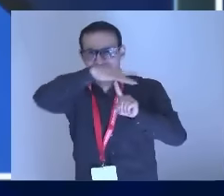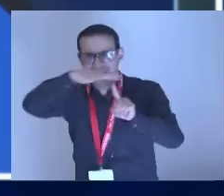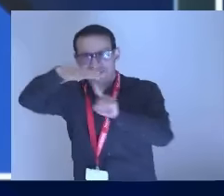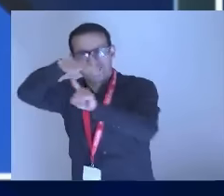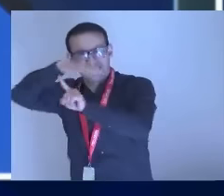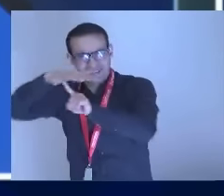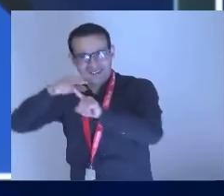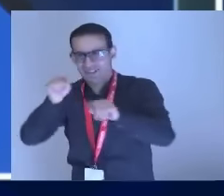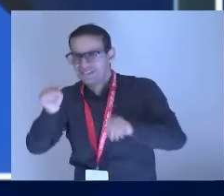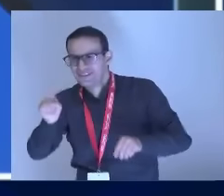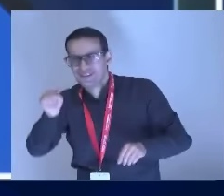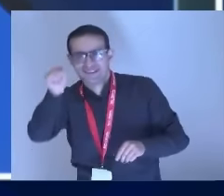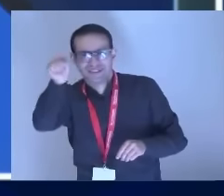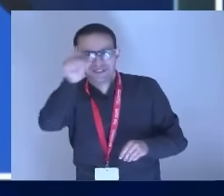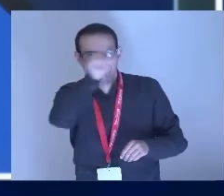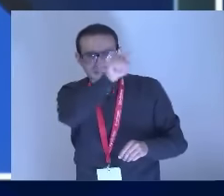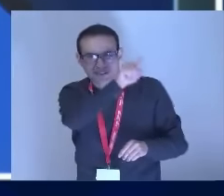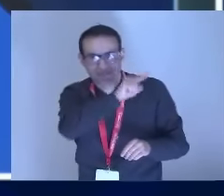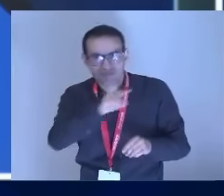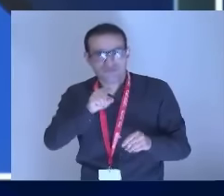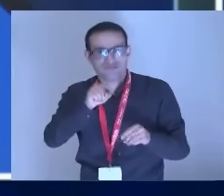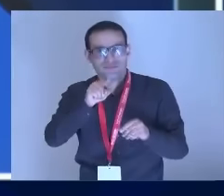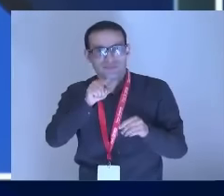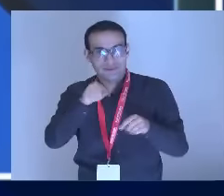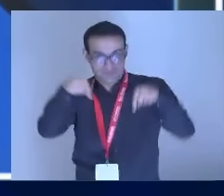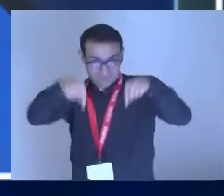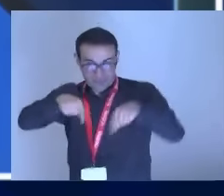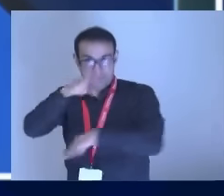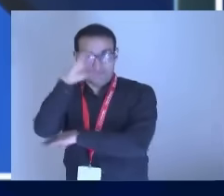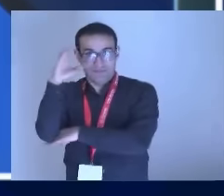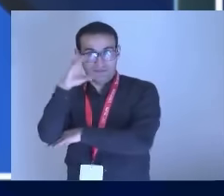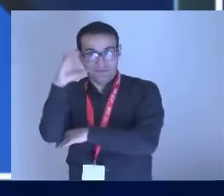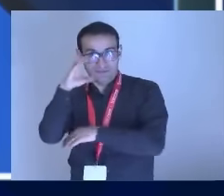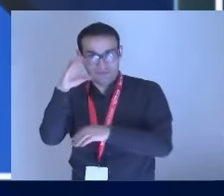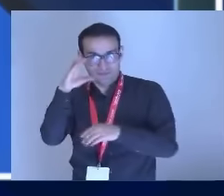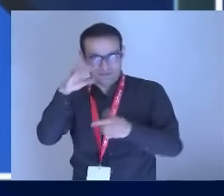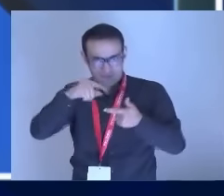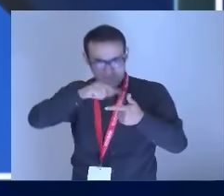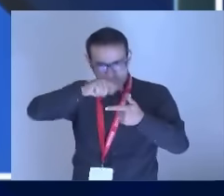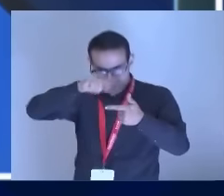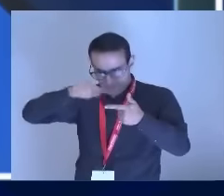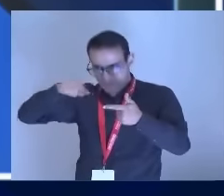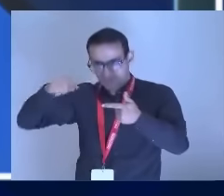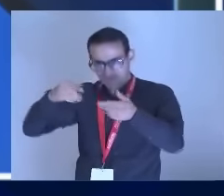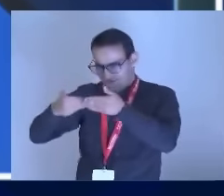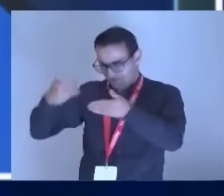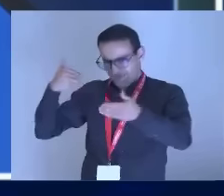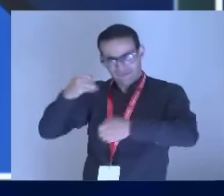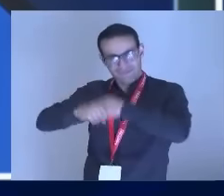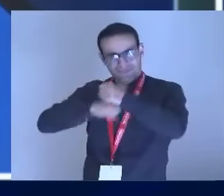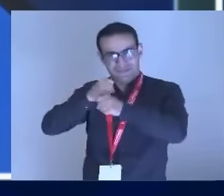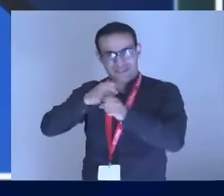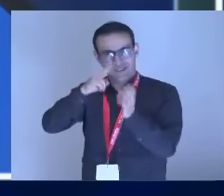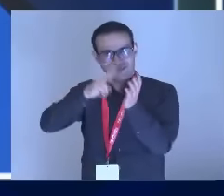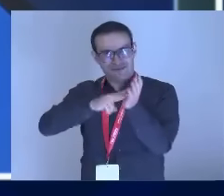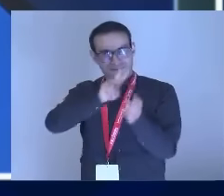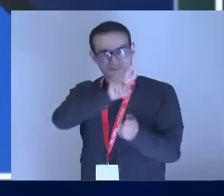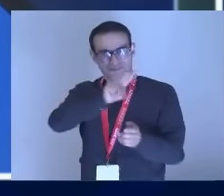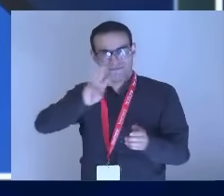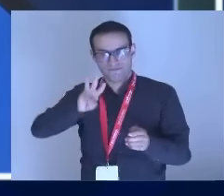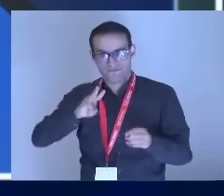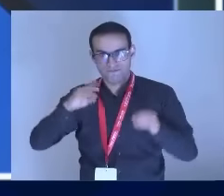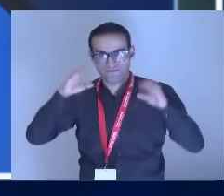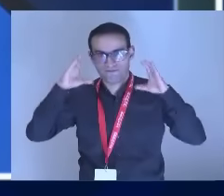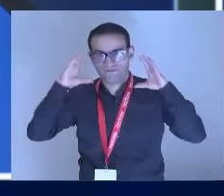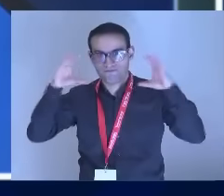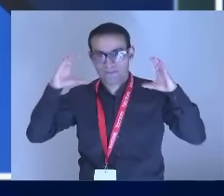y las algunos indicadores internos en 2023 encendieron las alarmas como